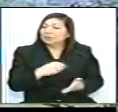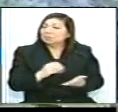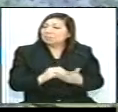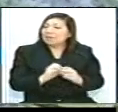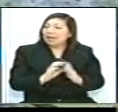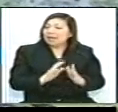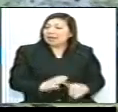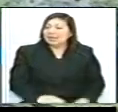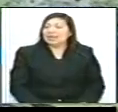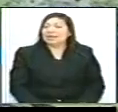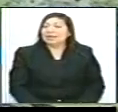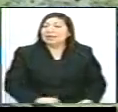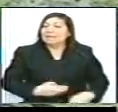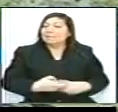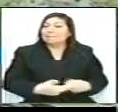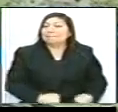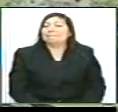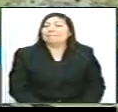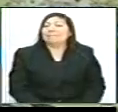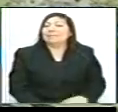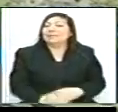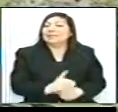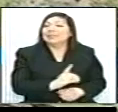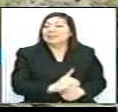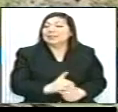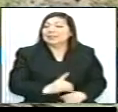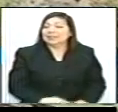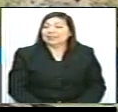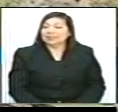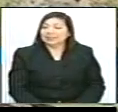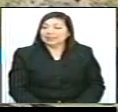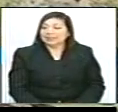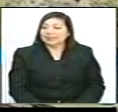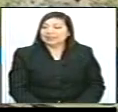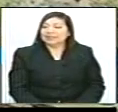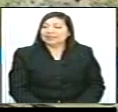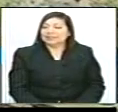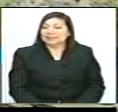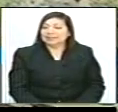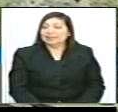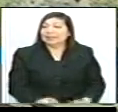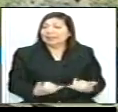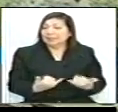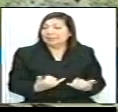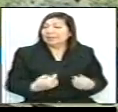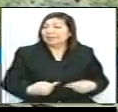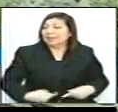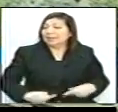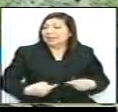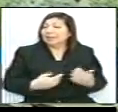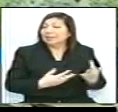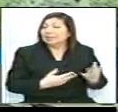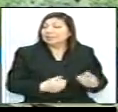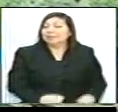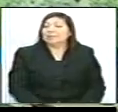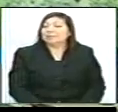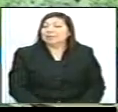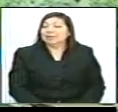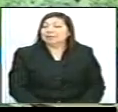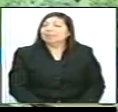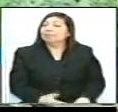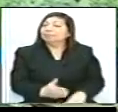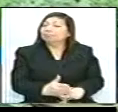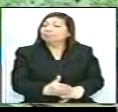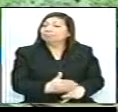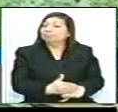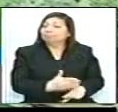esclarezcamos un verdadero proceso de descentralización fiscal. Esos son los debates que esperemos